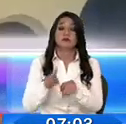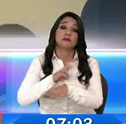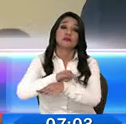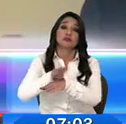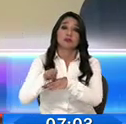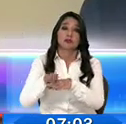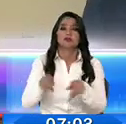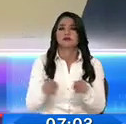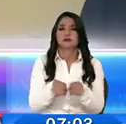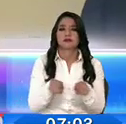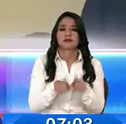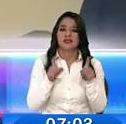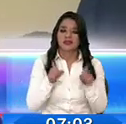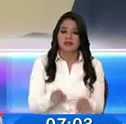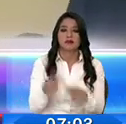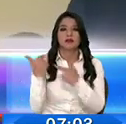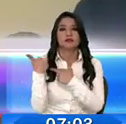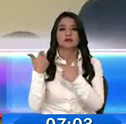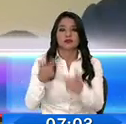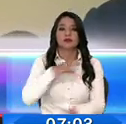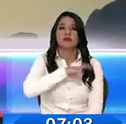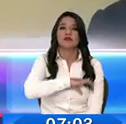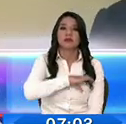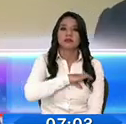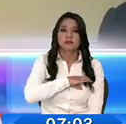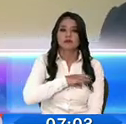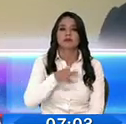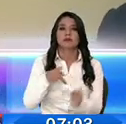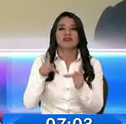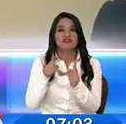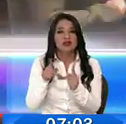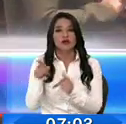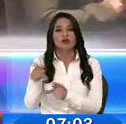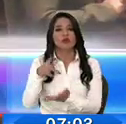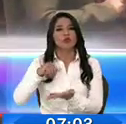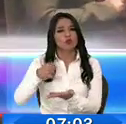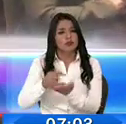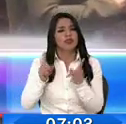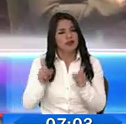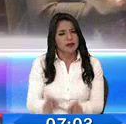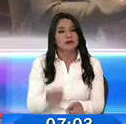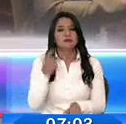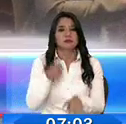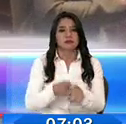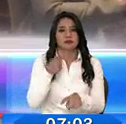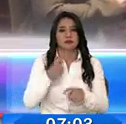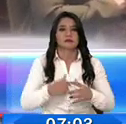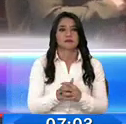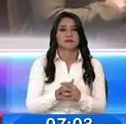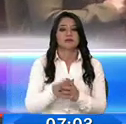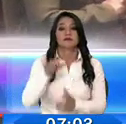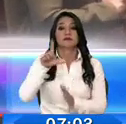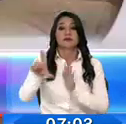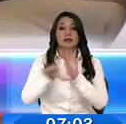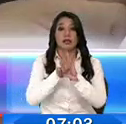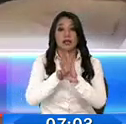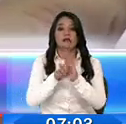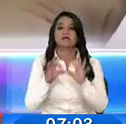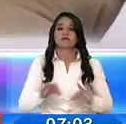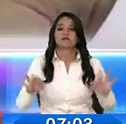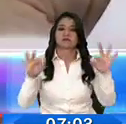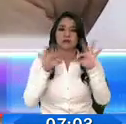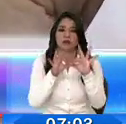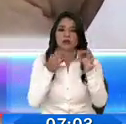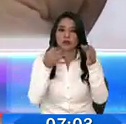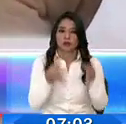la regulación de las competencias de municipios si ameritan una ley específica porque acuerdo cómo fue constituida en la lotto debería garantizar que